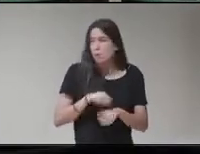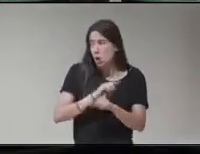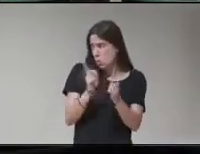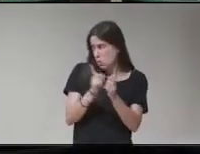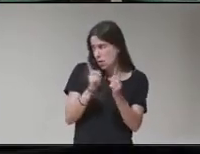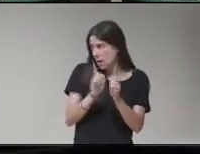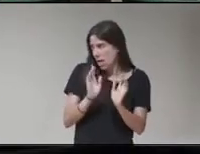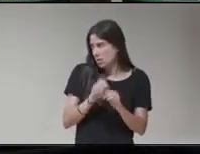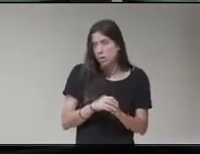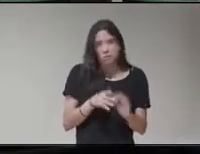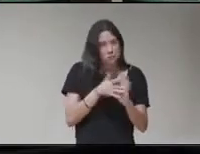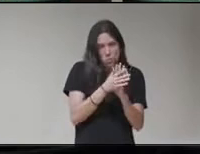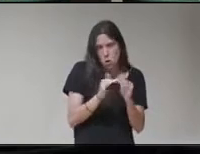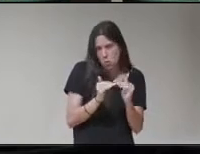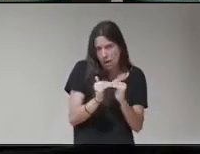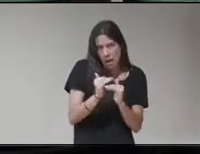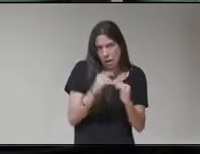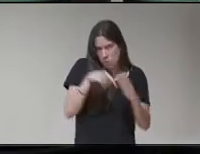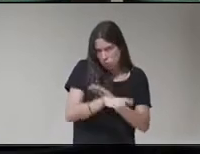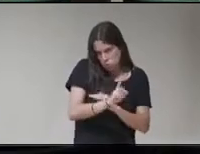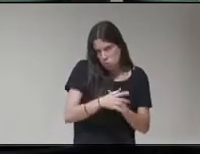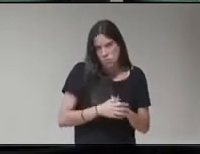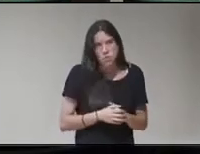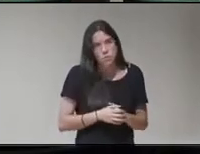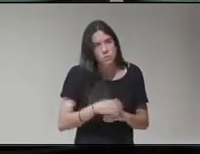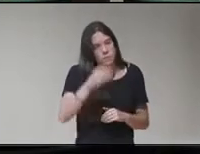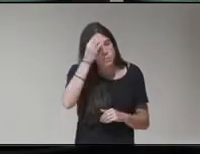a grandes rasgos, de varios.